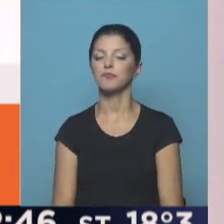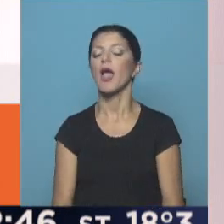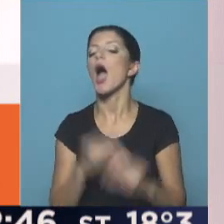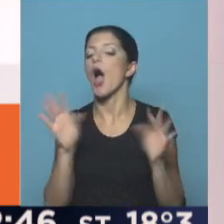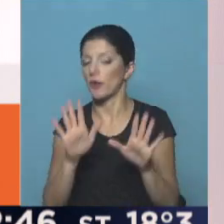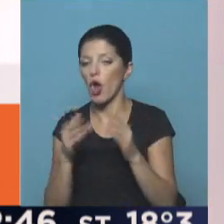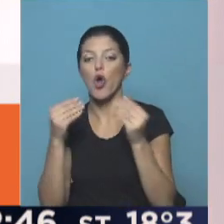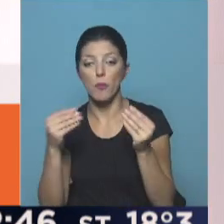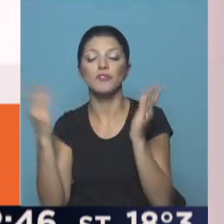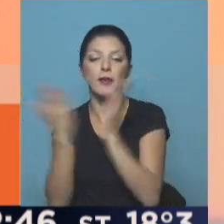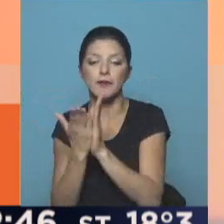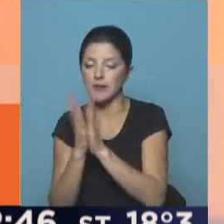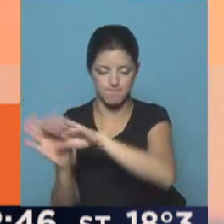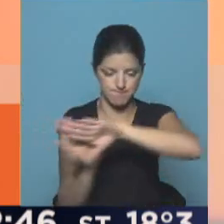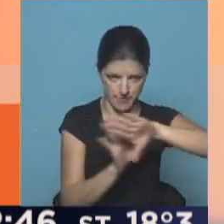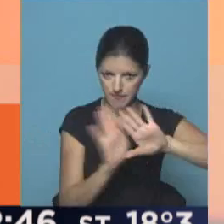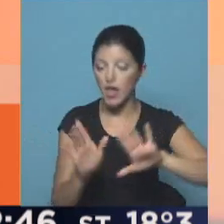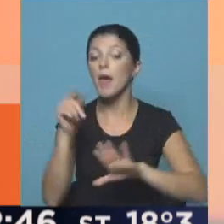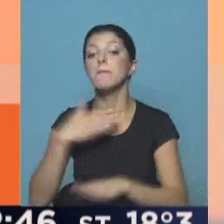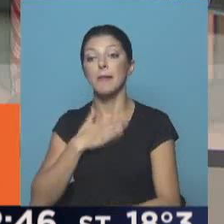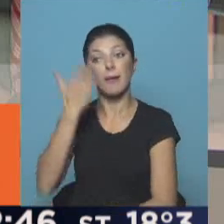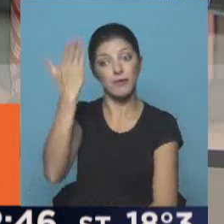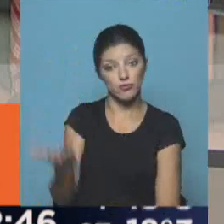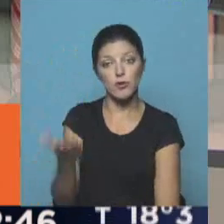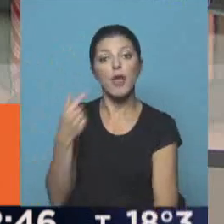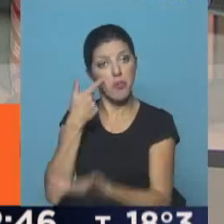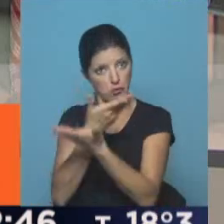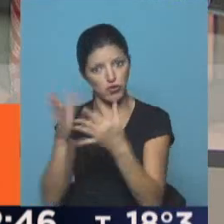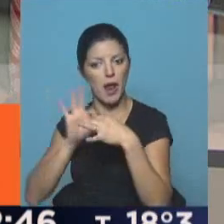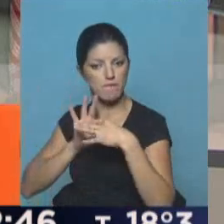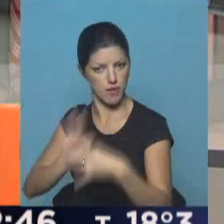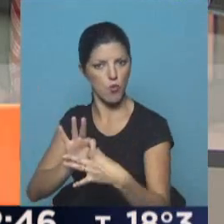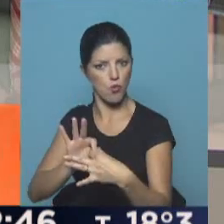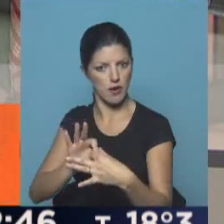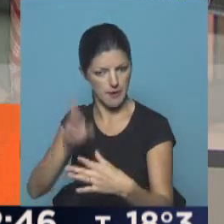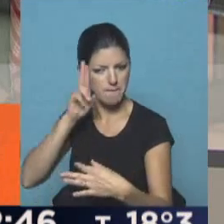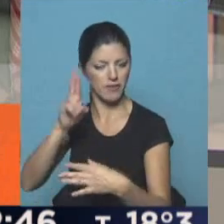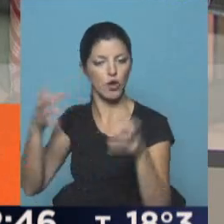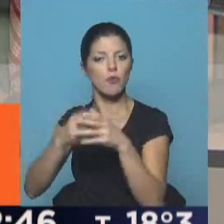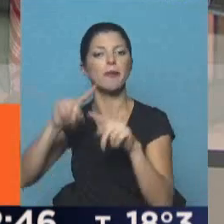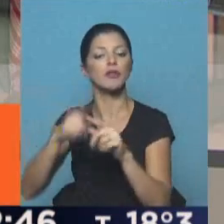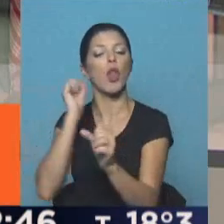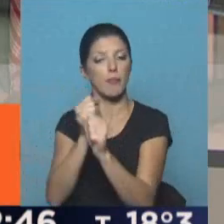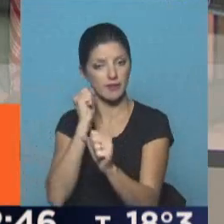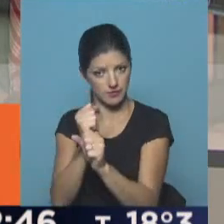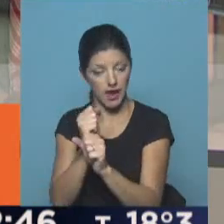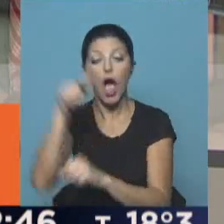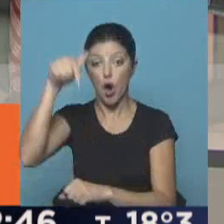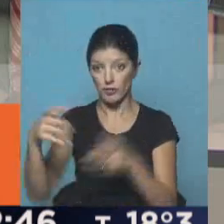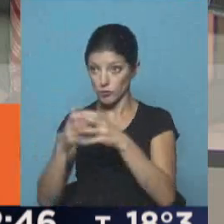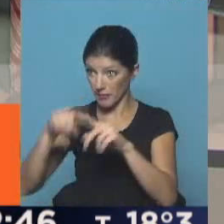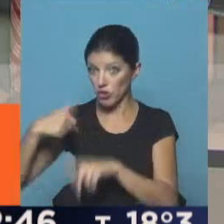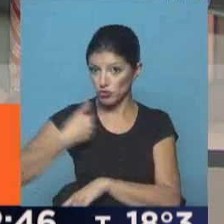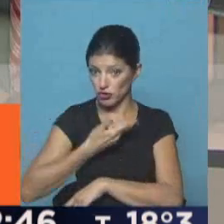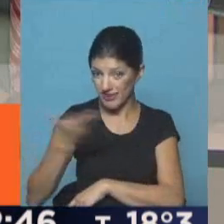cosa. Yo creo que Corbyn demostró ser leal al Partido Laborista, es un partido socialdemócrata, hoy es el partido socialdemócrata